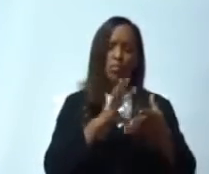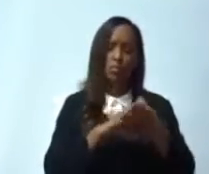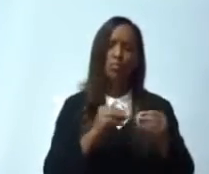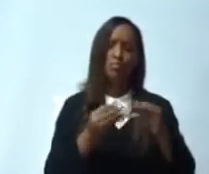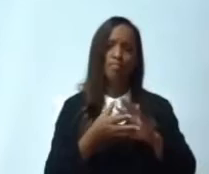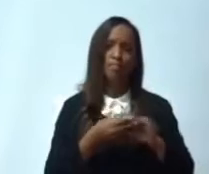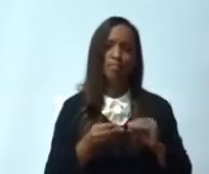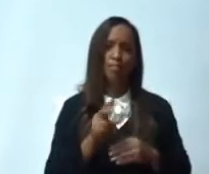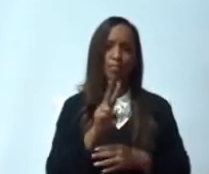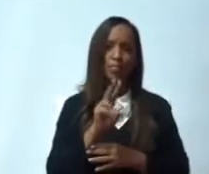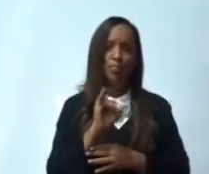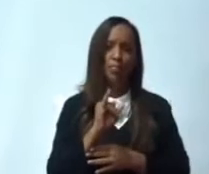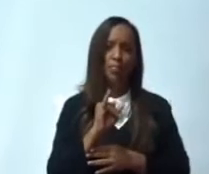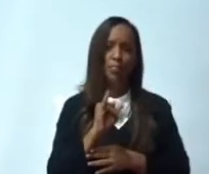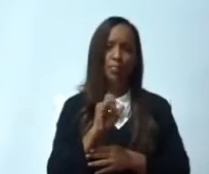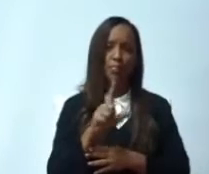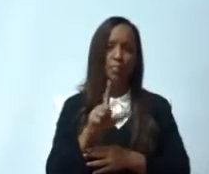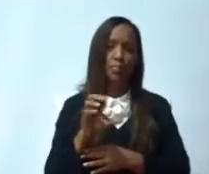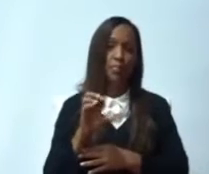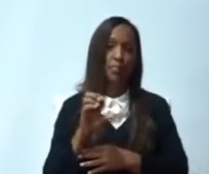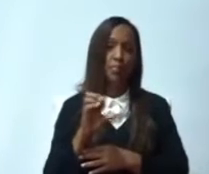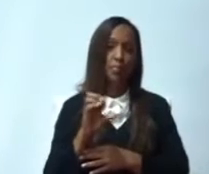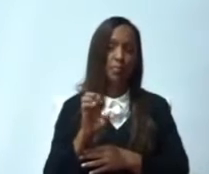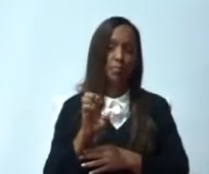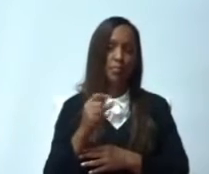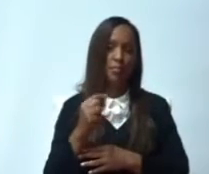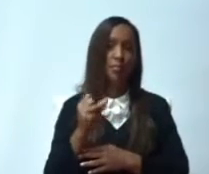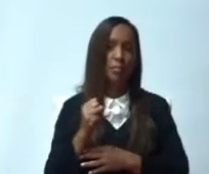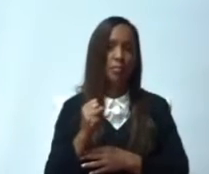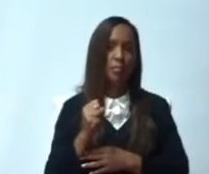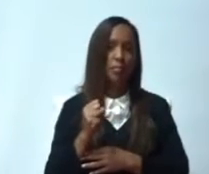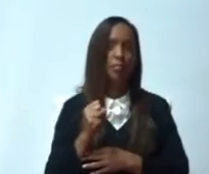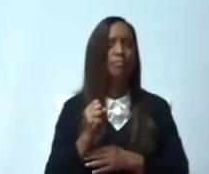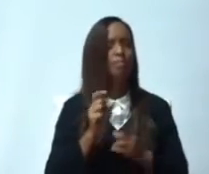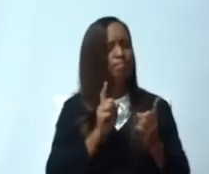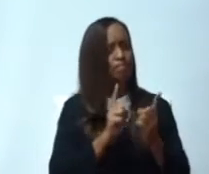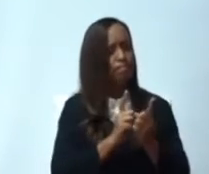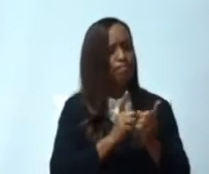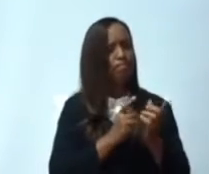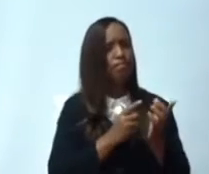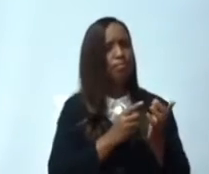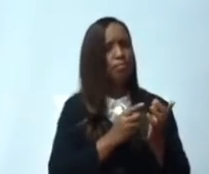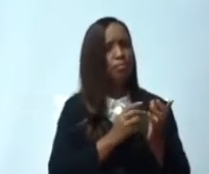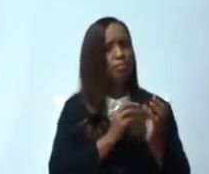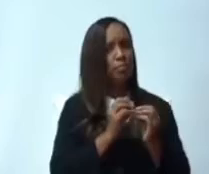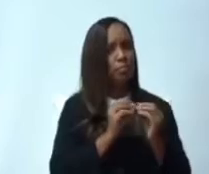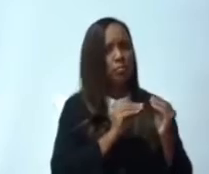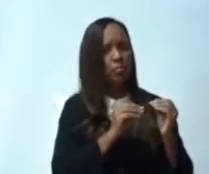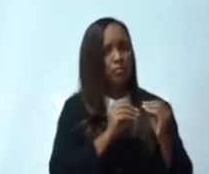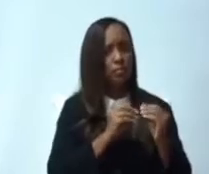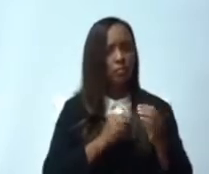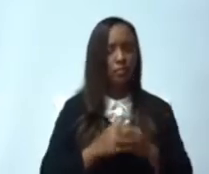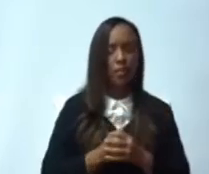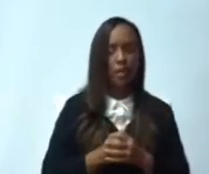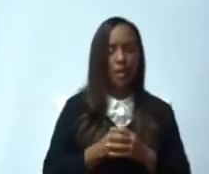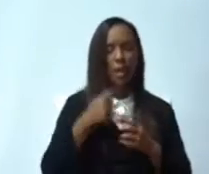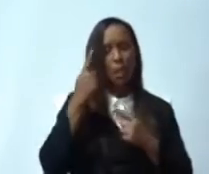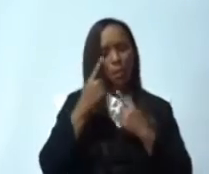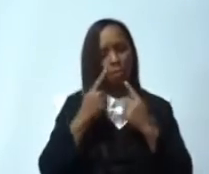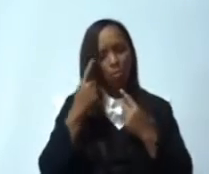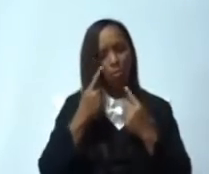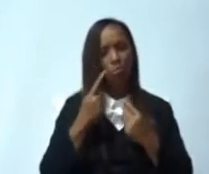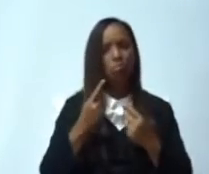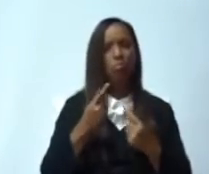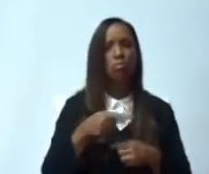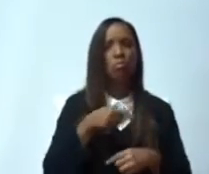esta iniciativa que pide interponer sus buenos oficios al administrador del Banco de Reservas para la